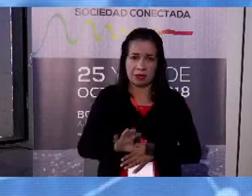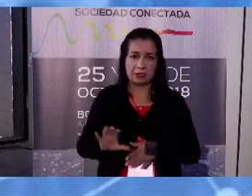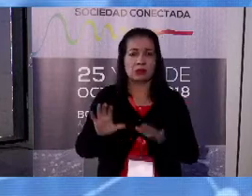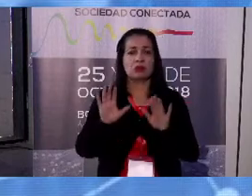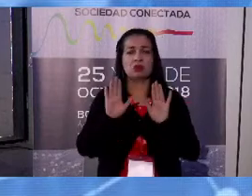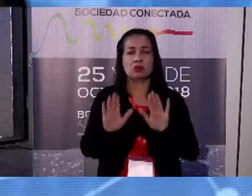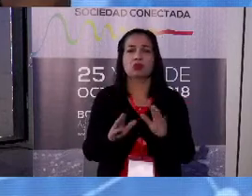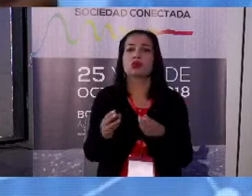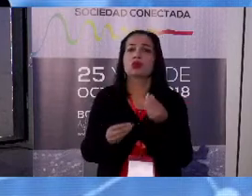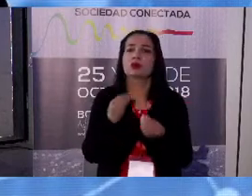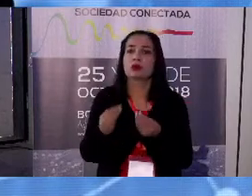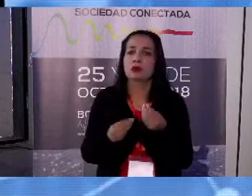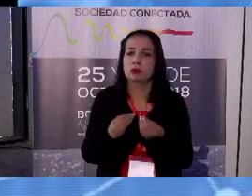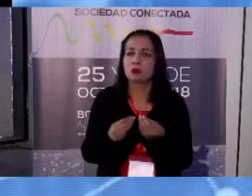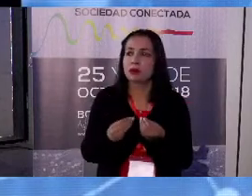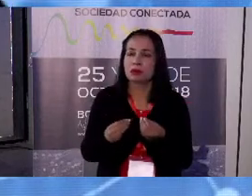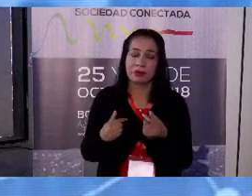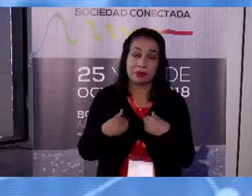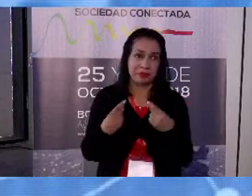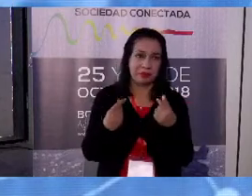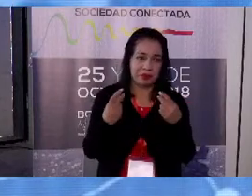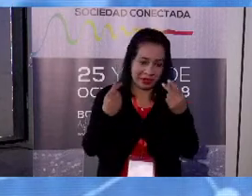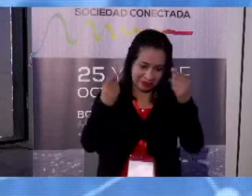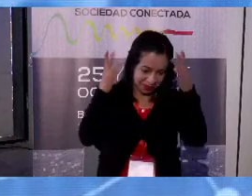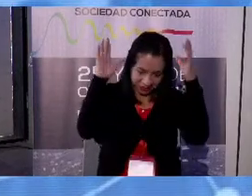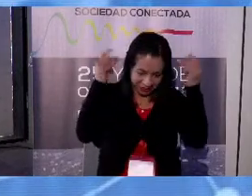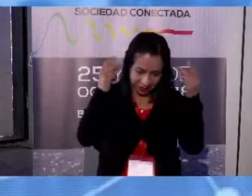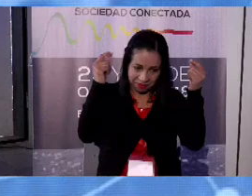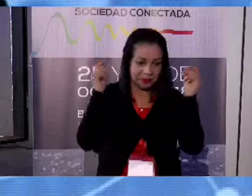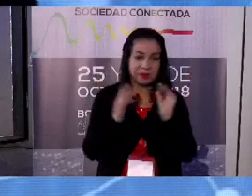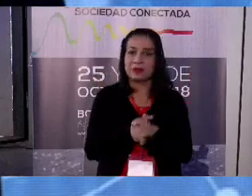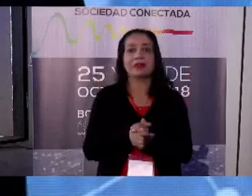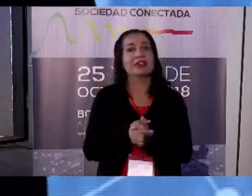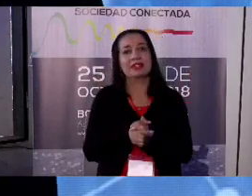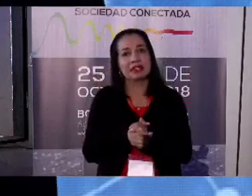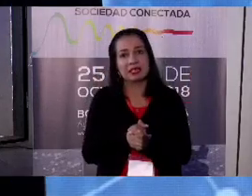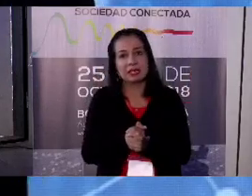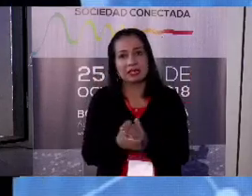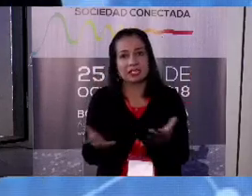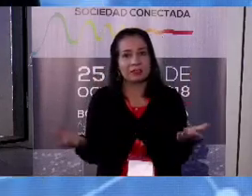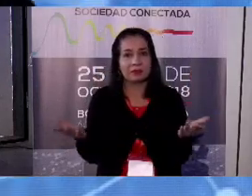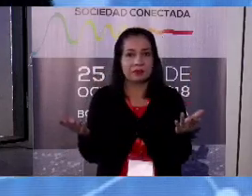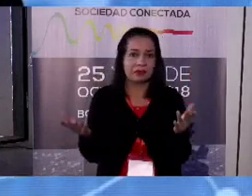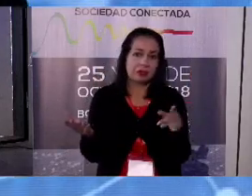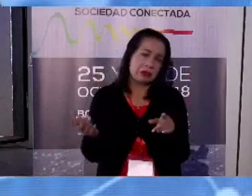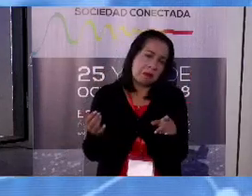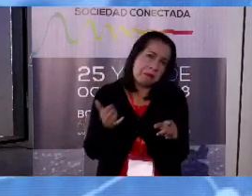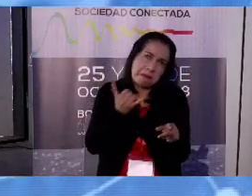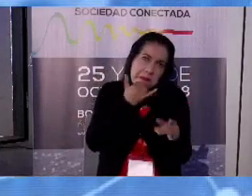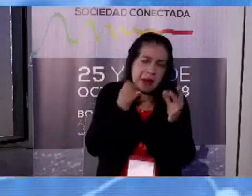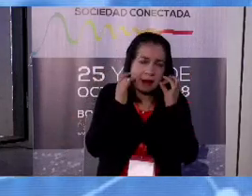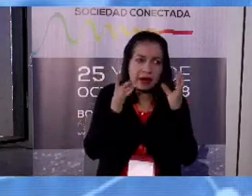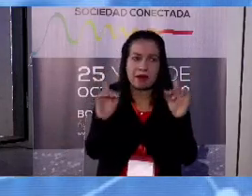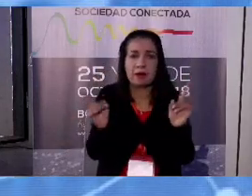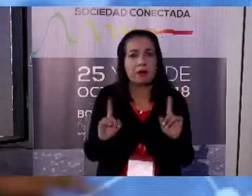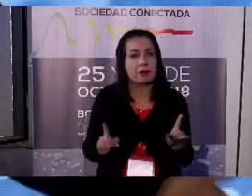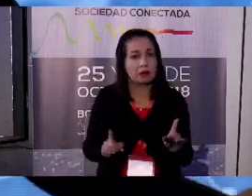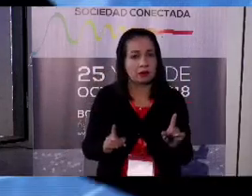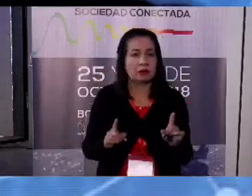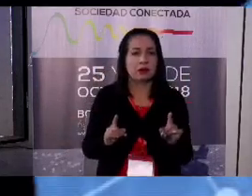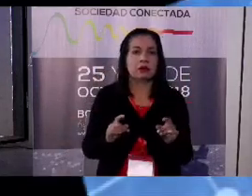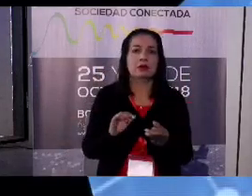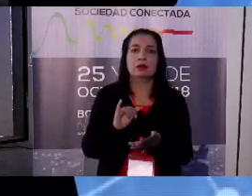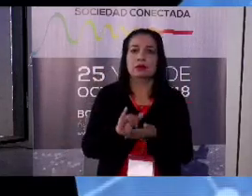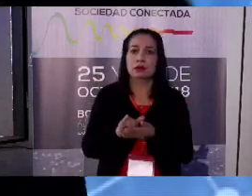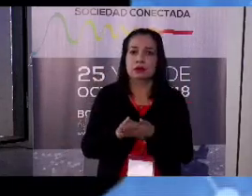est voy rápido me queda un minuto no estar tan mal como parece me almo de El ser